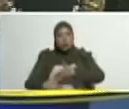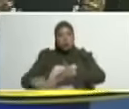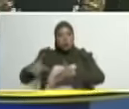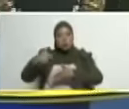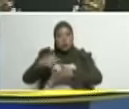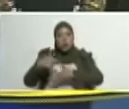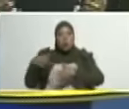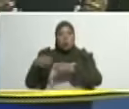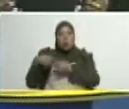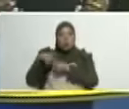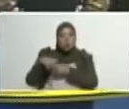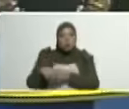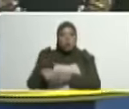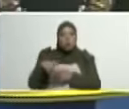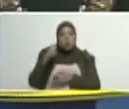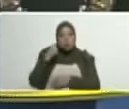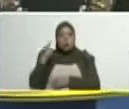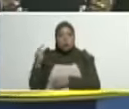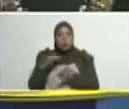caudillo del sur.